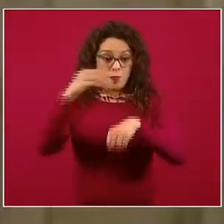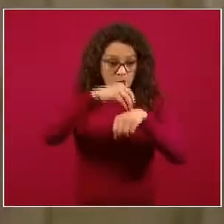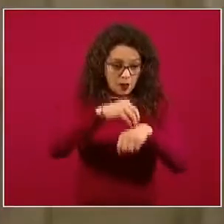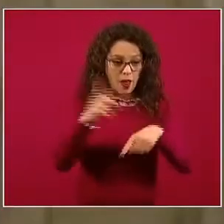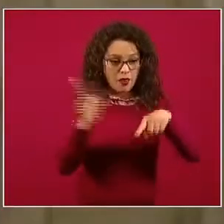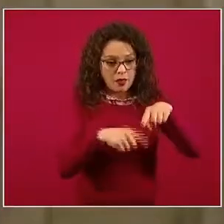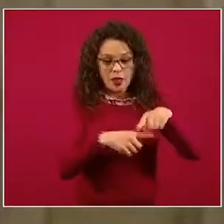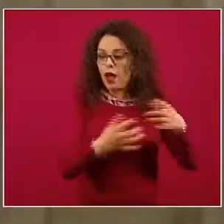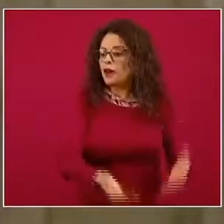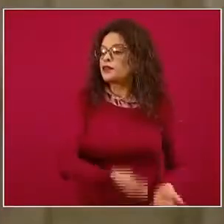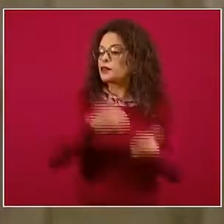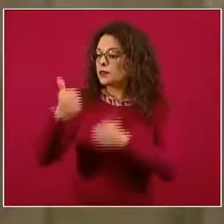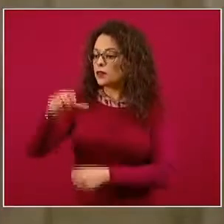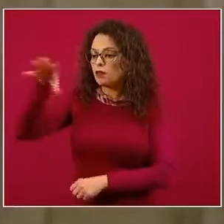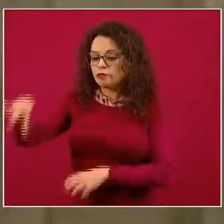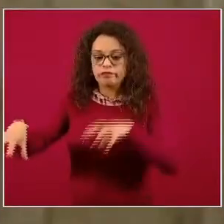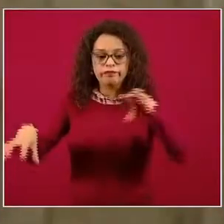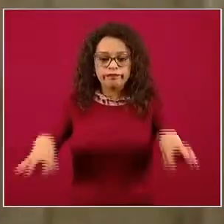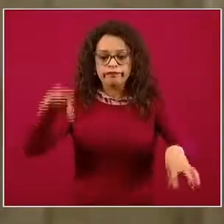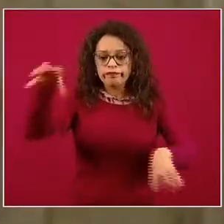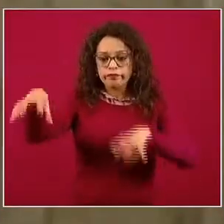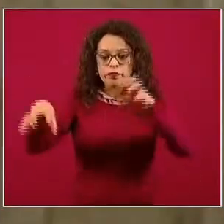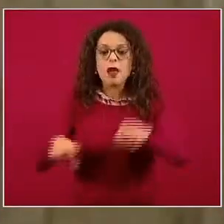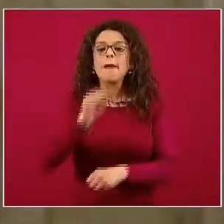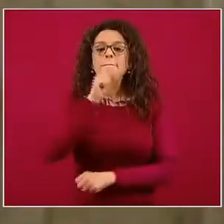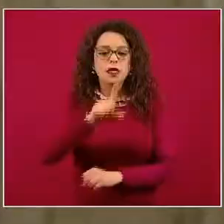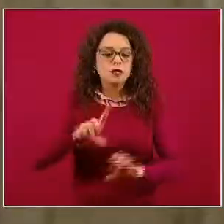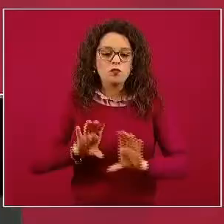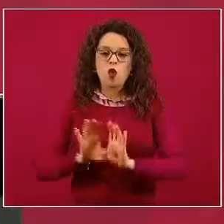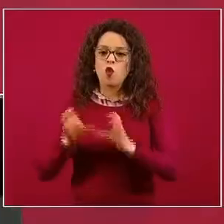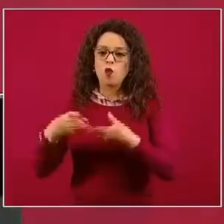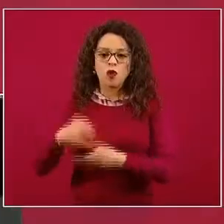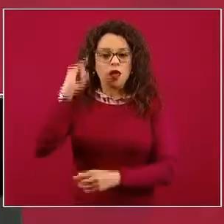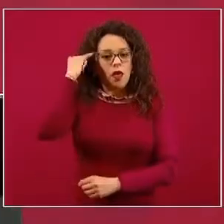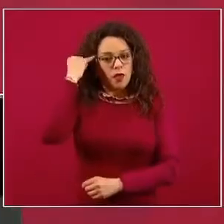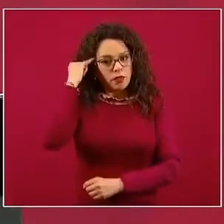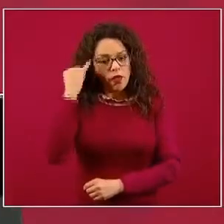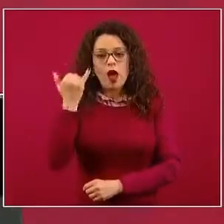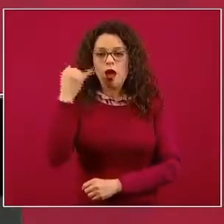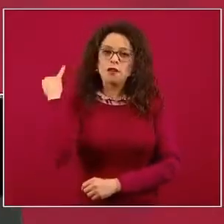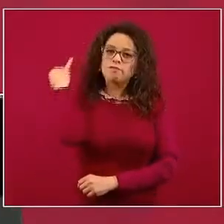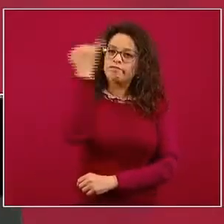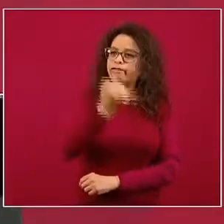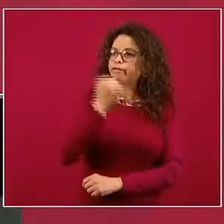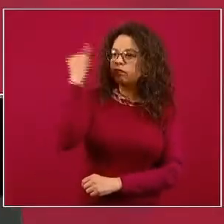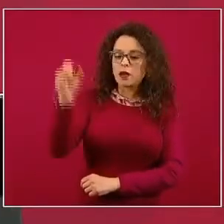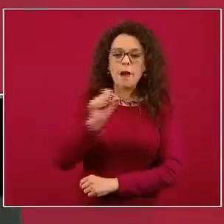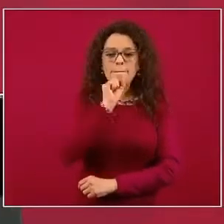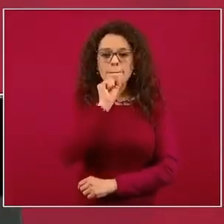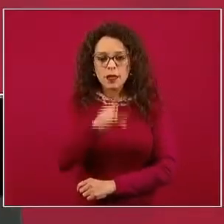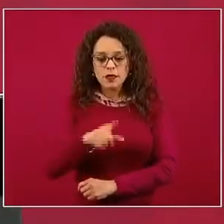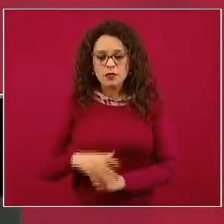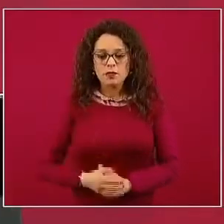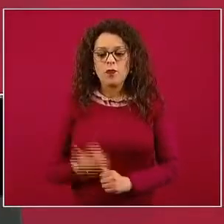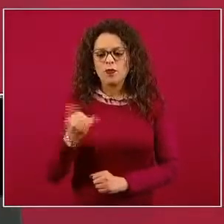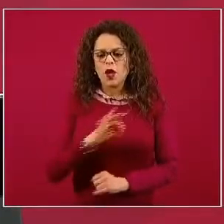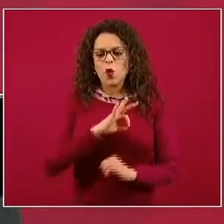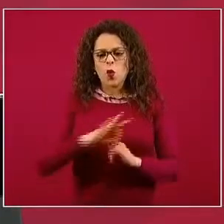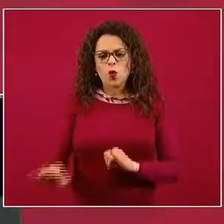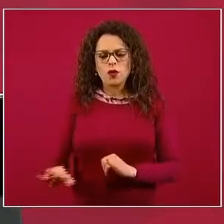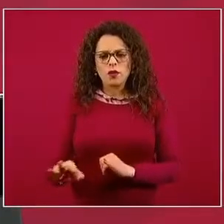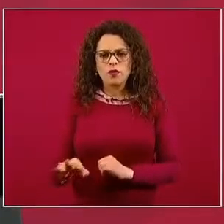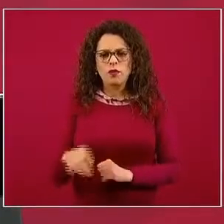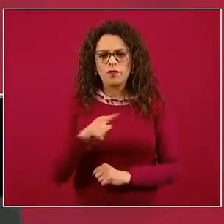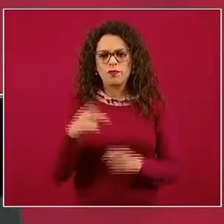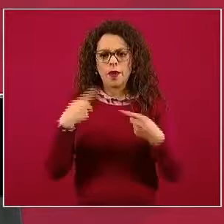personas vacunadoras también a las comunidades indígenas, también a las comunidades rurales. Y la última, que era, si la gente